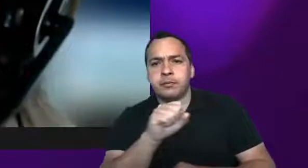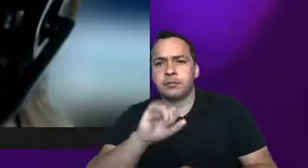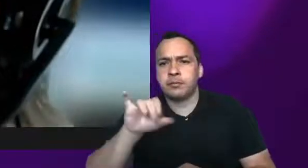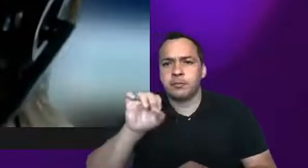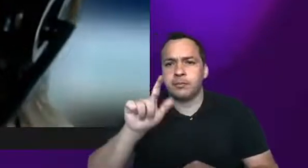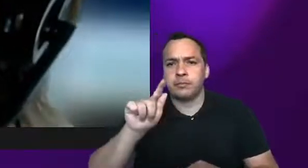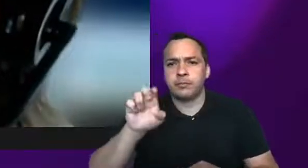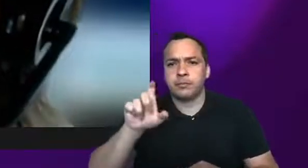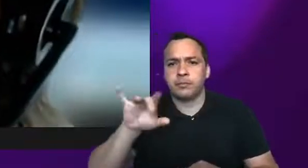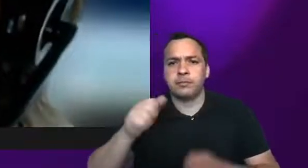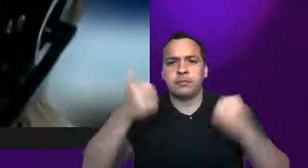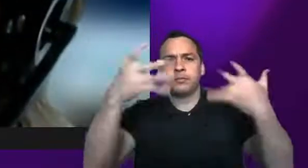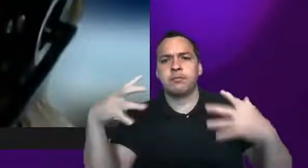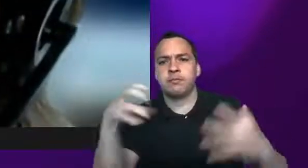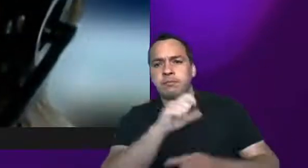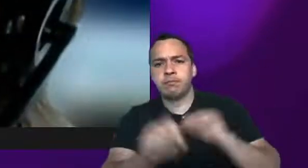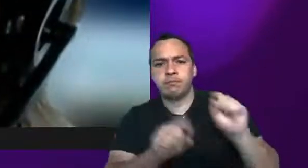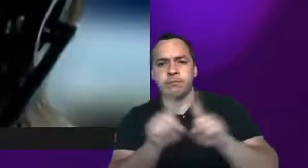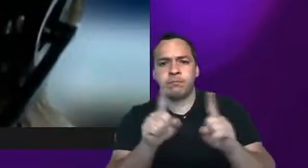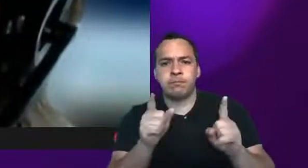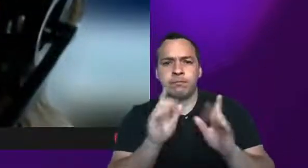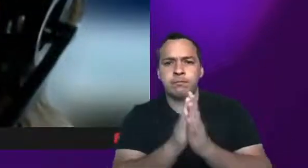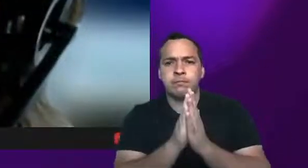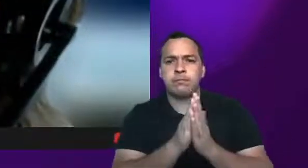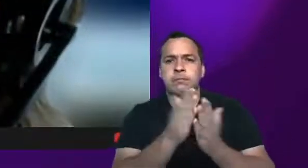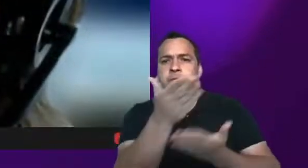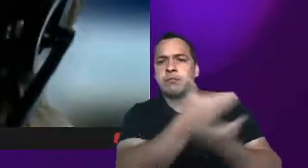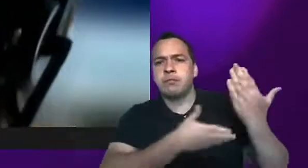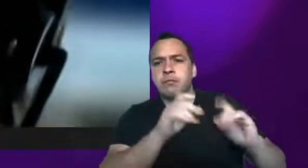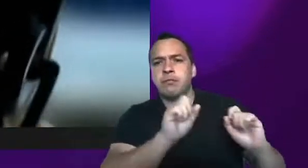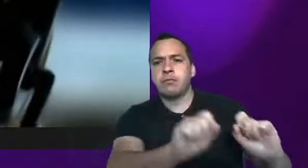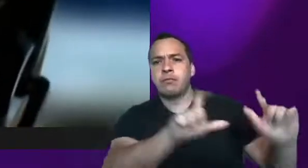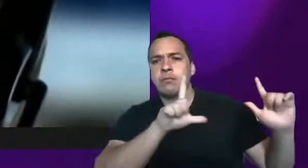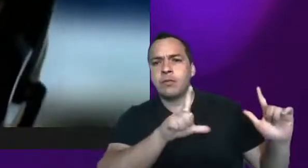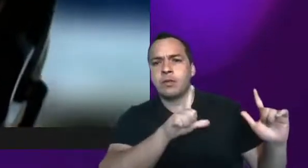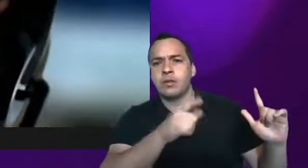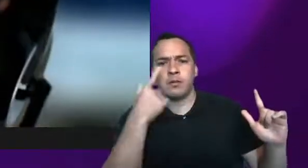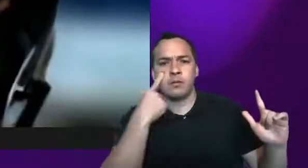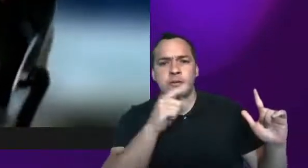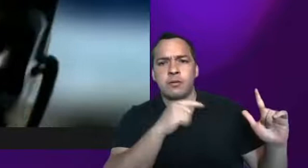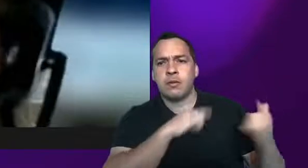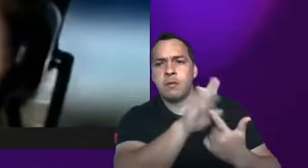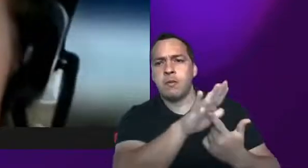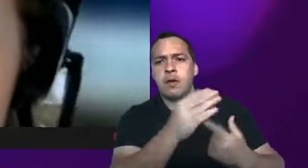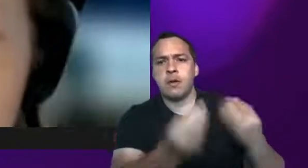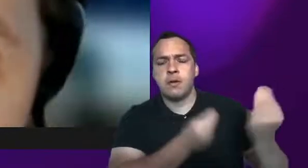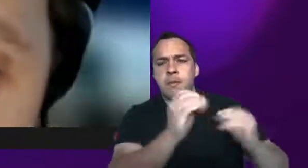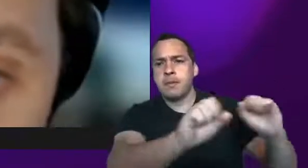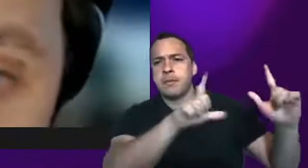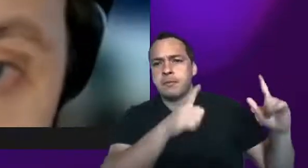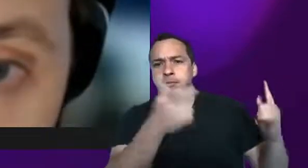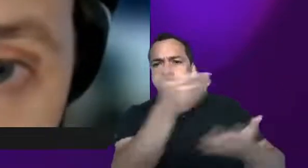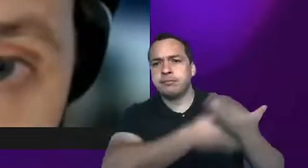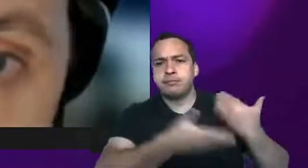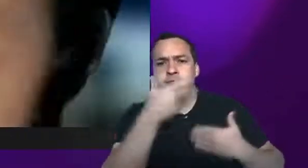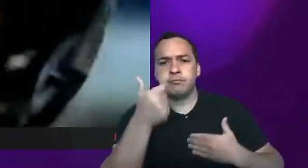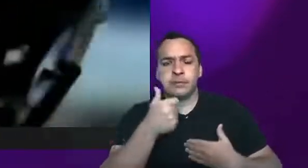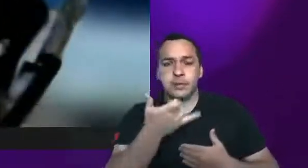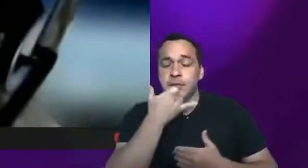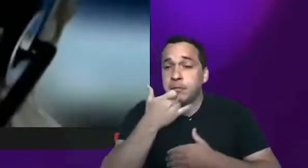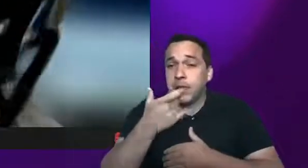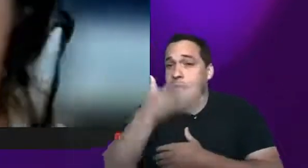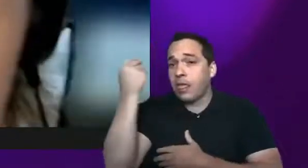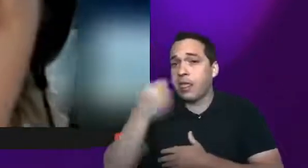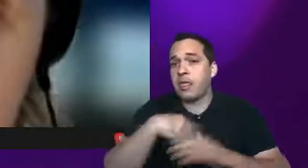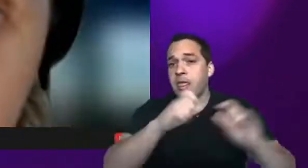sí. por favor, compartir su pantalla de presentación. Oh, disculpen. Todavía no